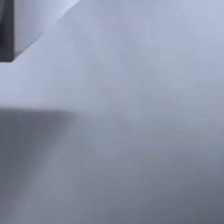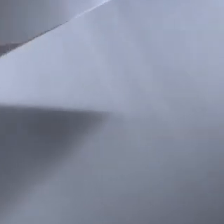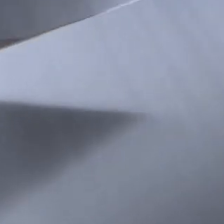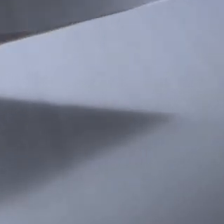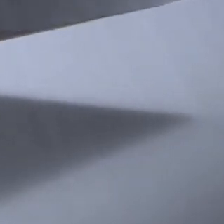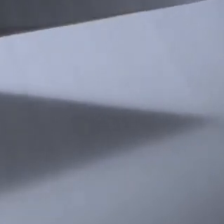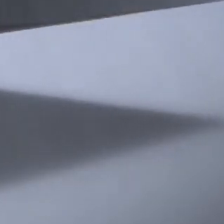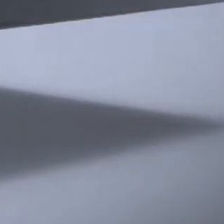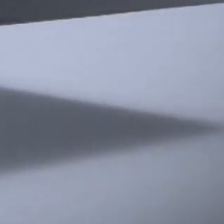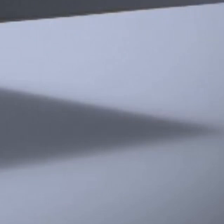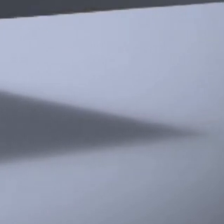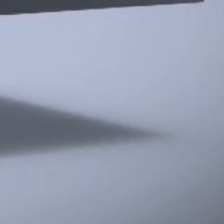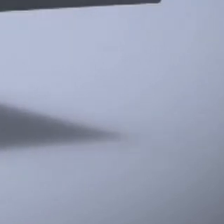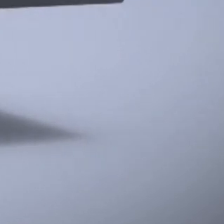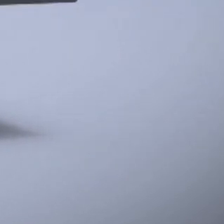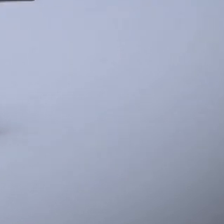¡Gracias!